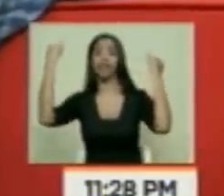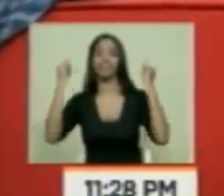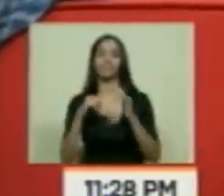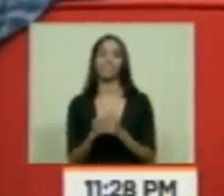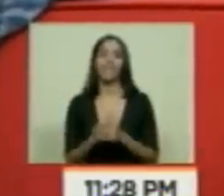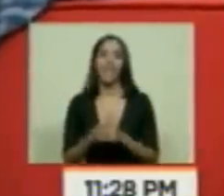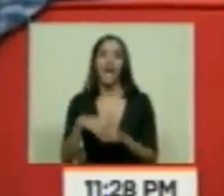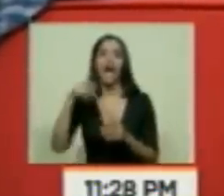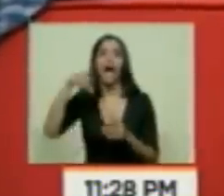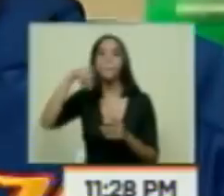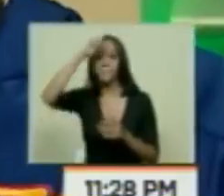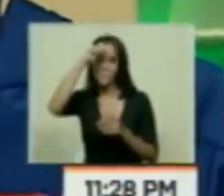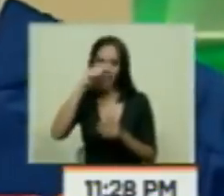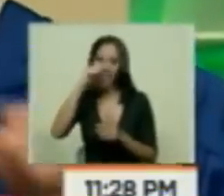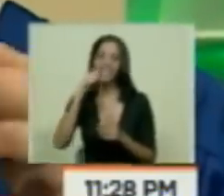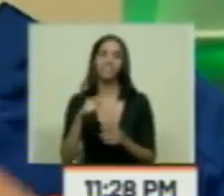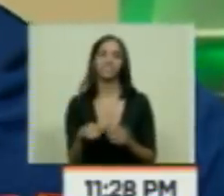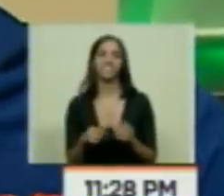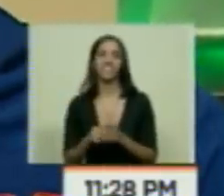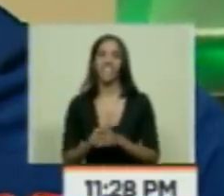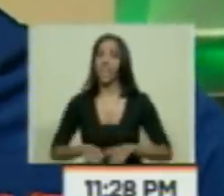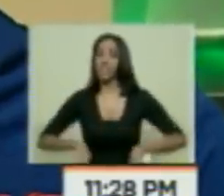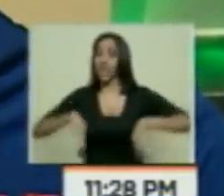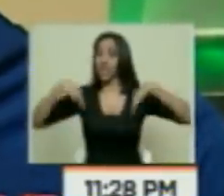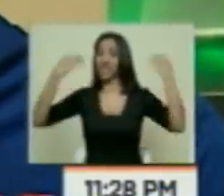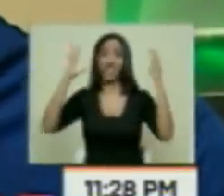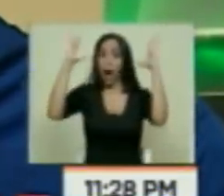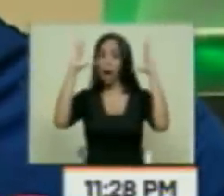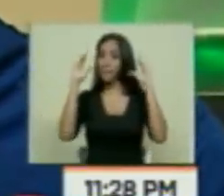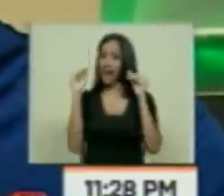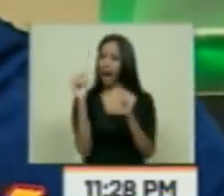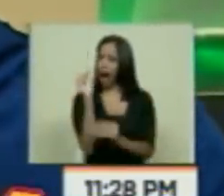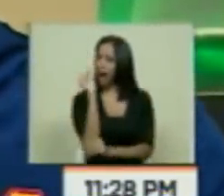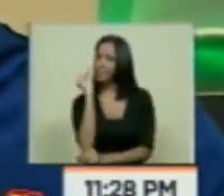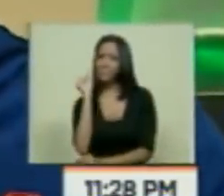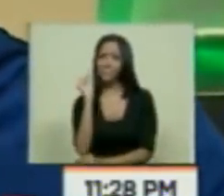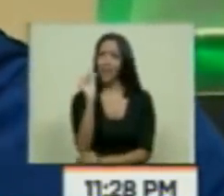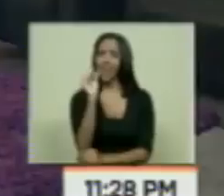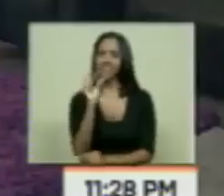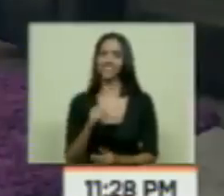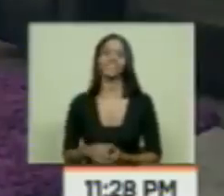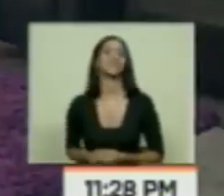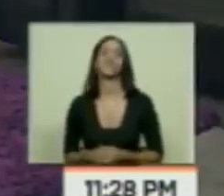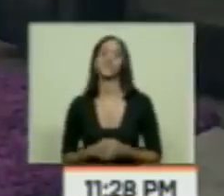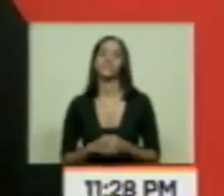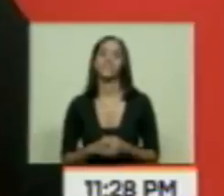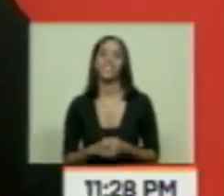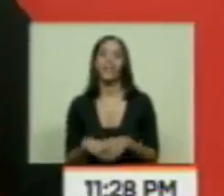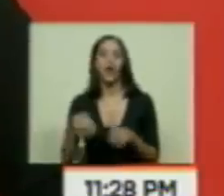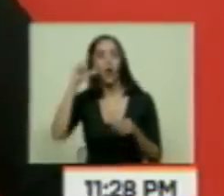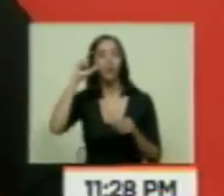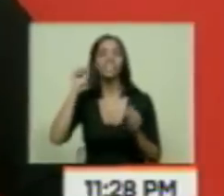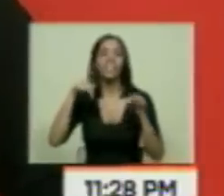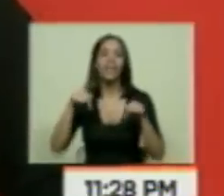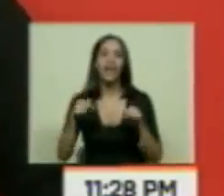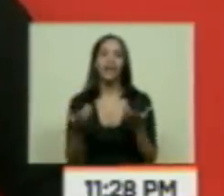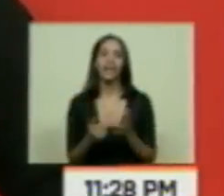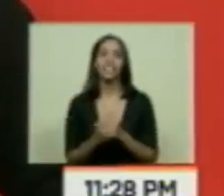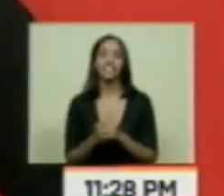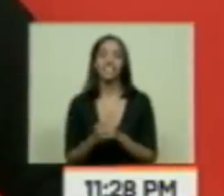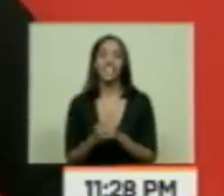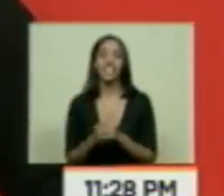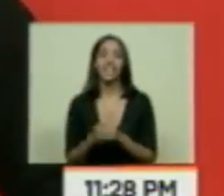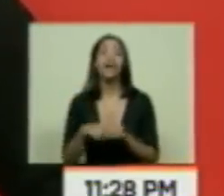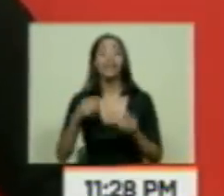Pedro Carvajalino. Desnúdate ahora y apaga la luz un instante. Saludos, hoy es un día tal, también es el día de Naiguatá. Está